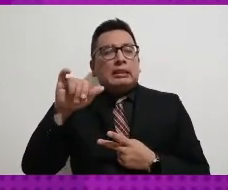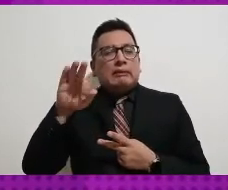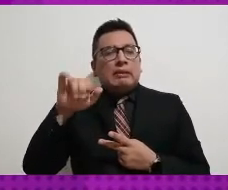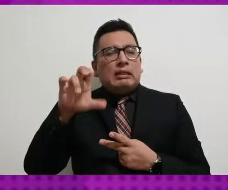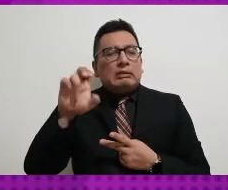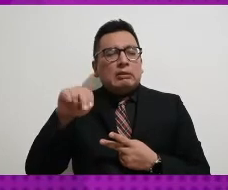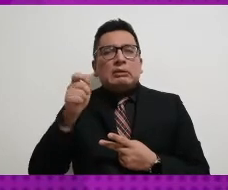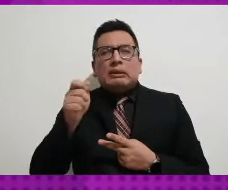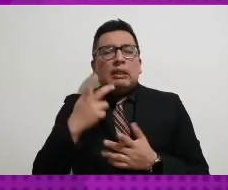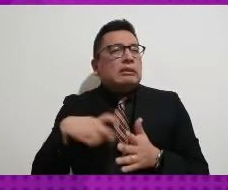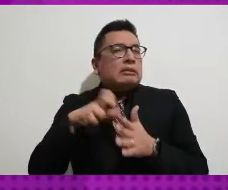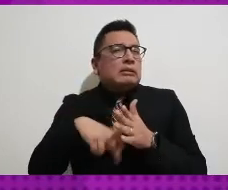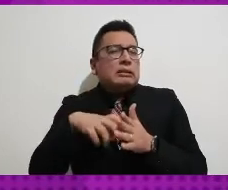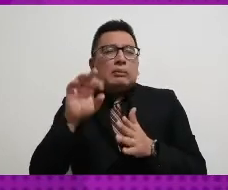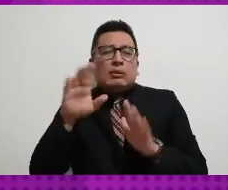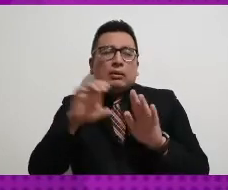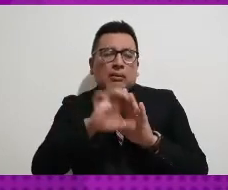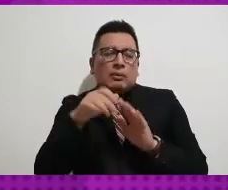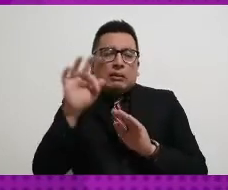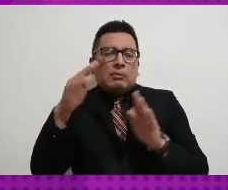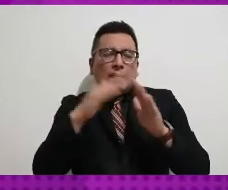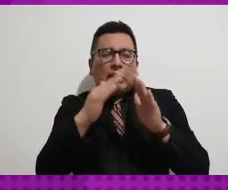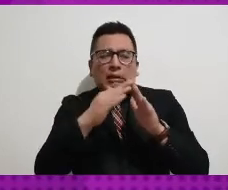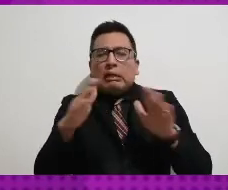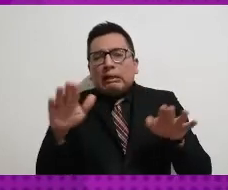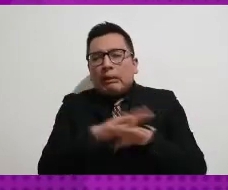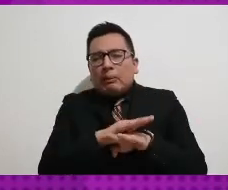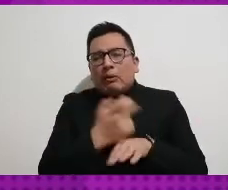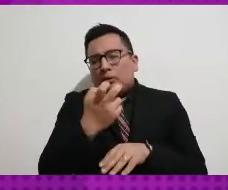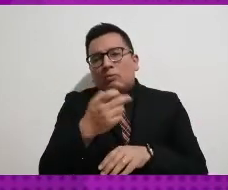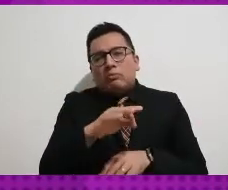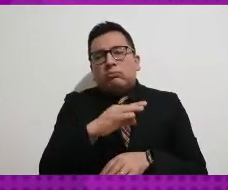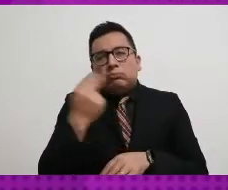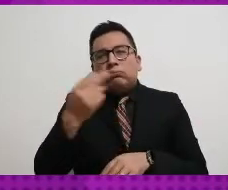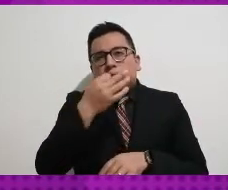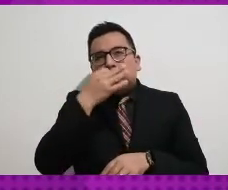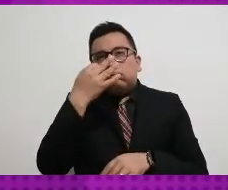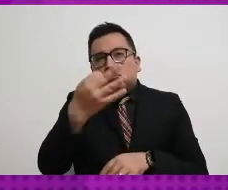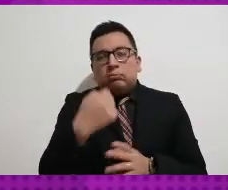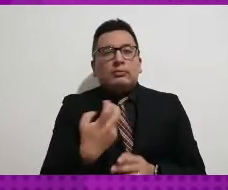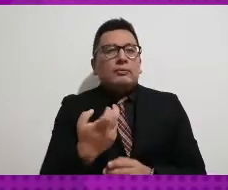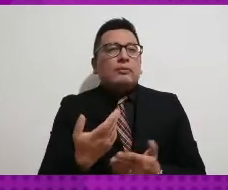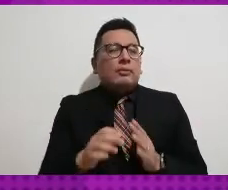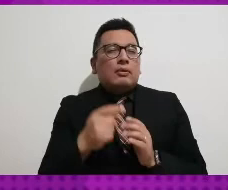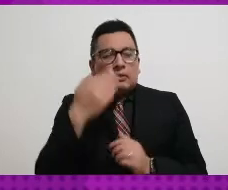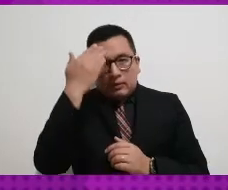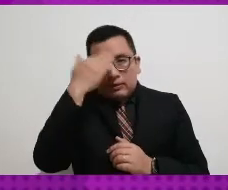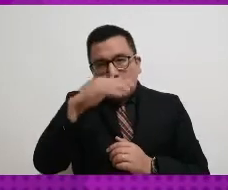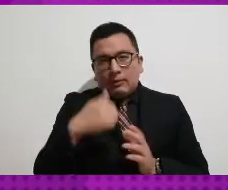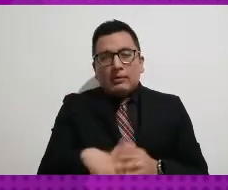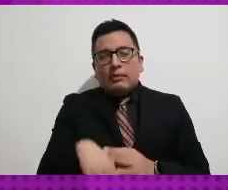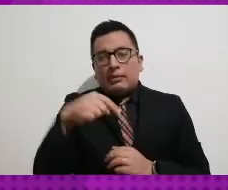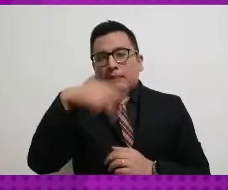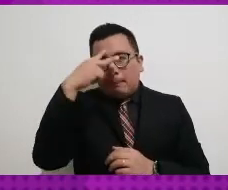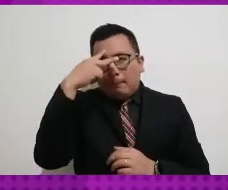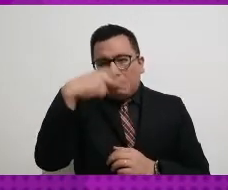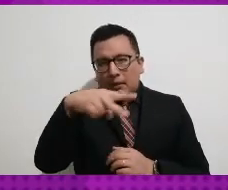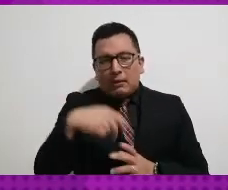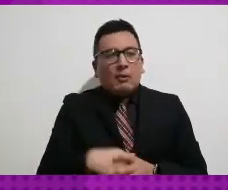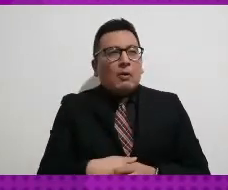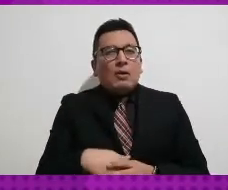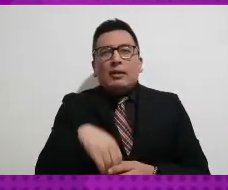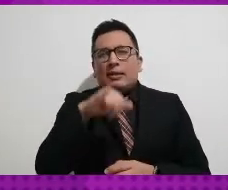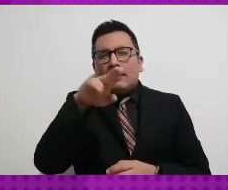de domicilio, y que es lo primero, inclusive hay un eslogan por ahí de los institutos electorales a nivel nacional, internacional, donde está,